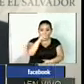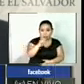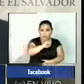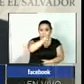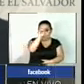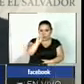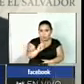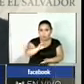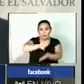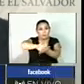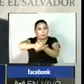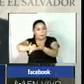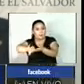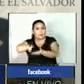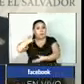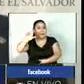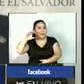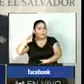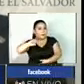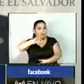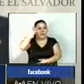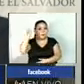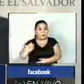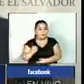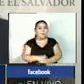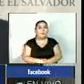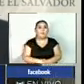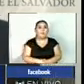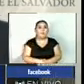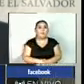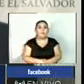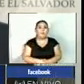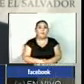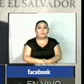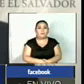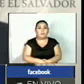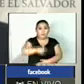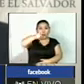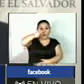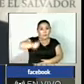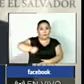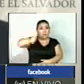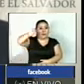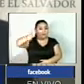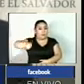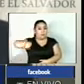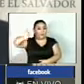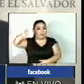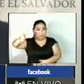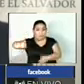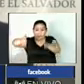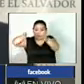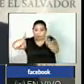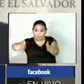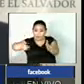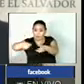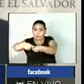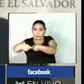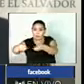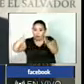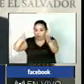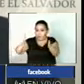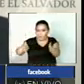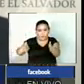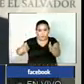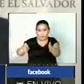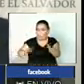tienen que pagar el 30% y las cuotas no van a ser hasta el mes de diciembre sino que son